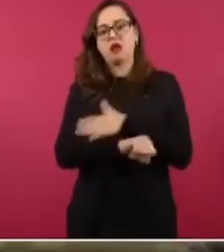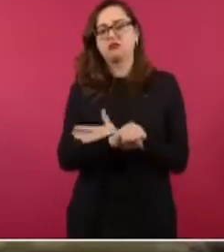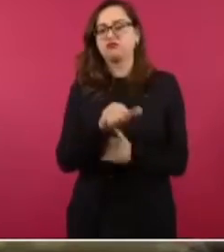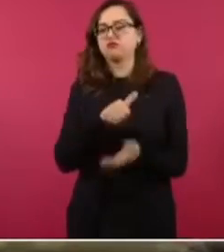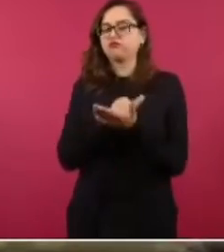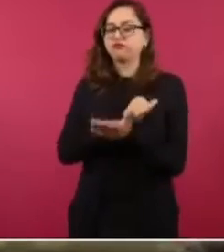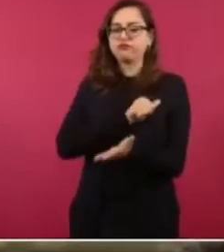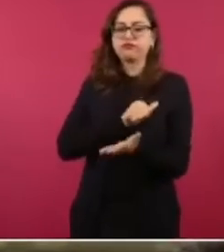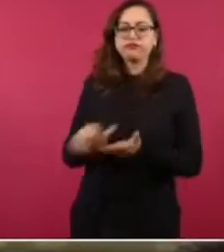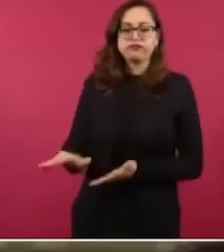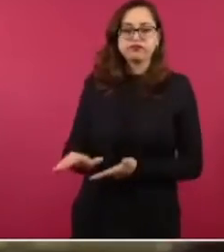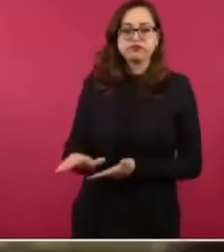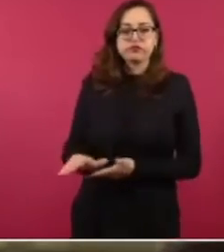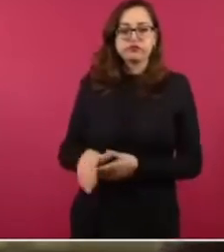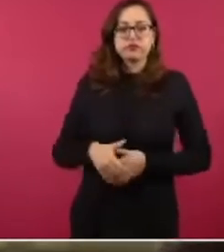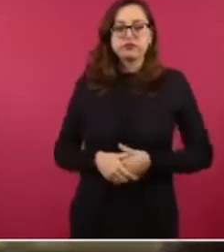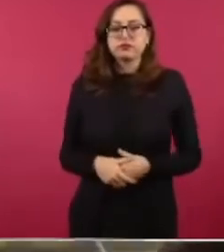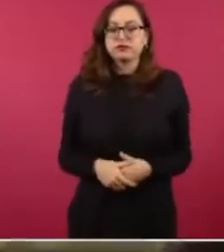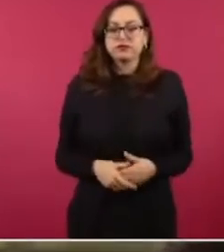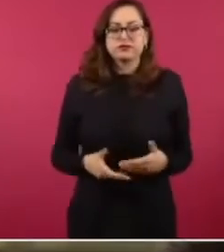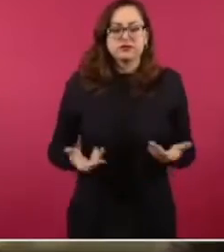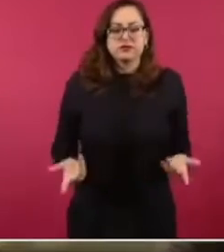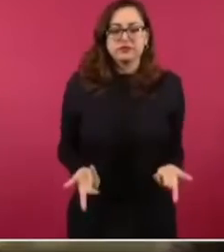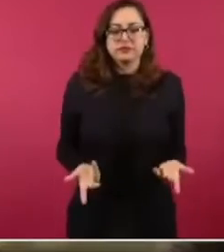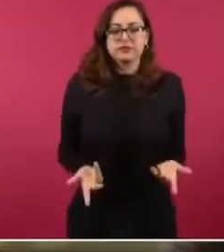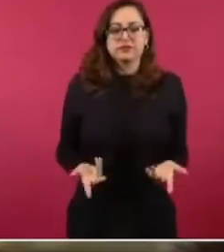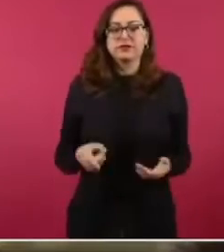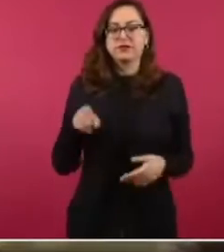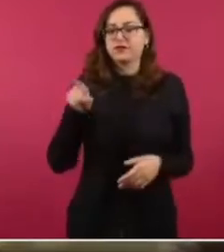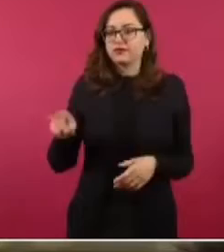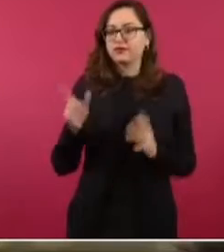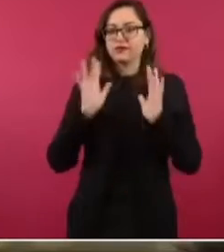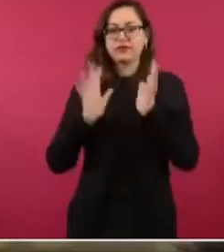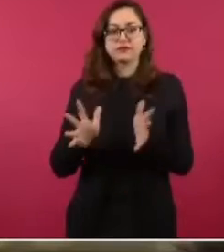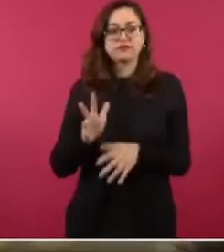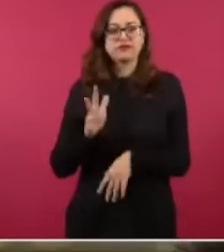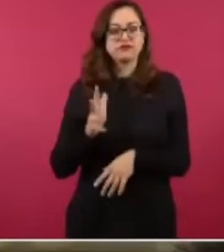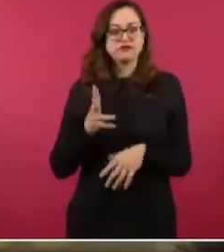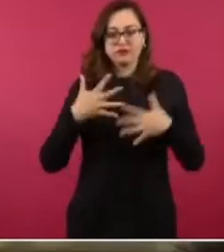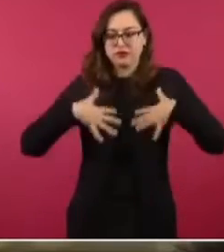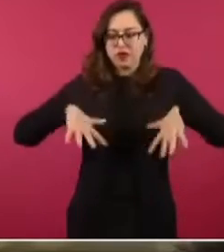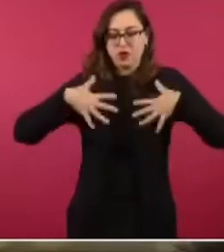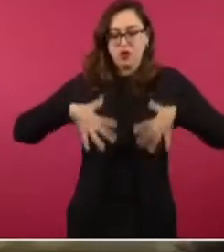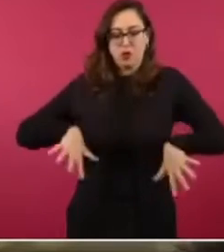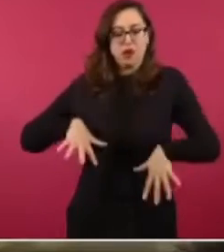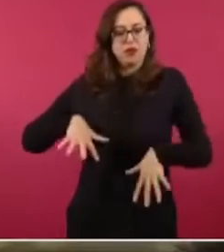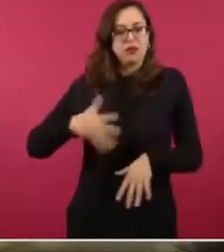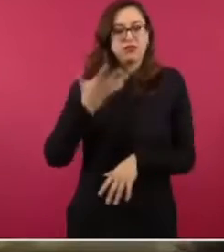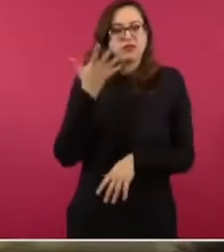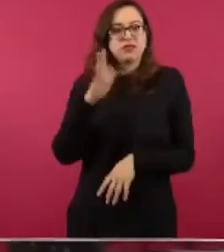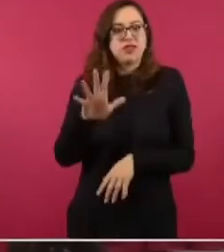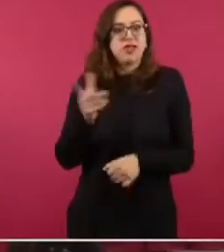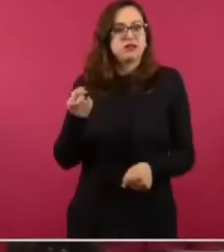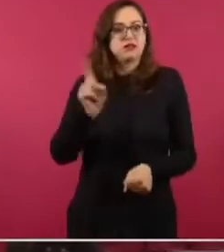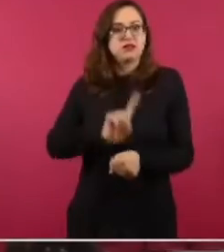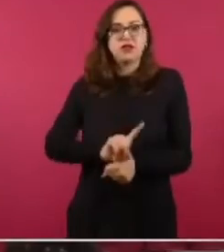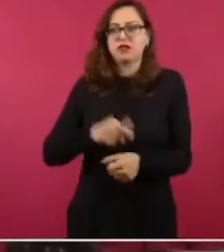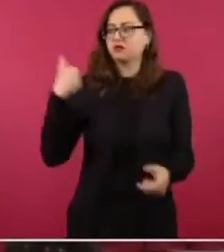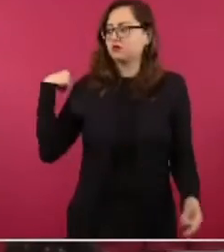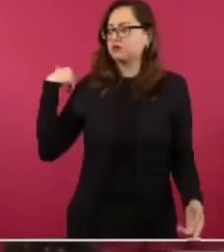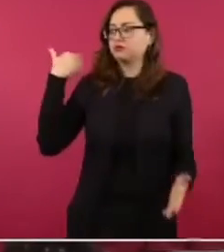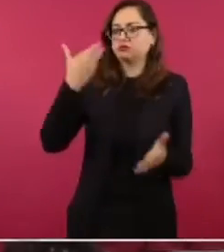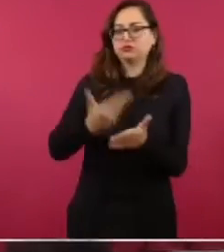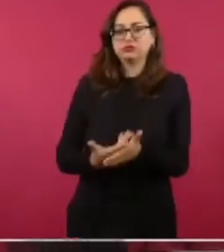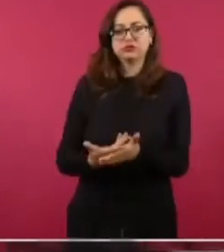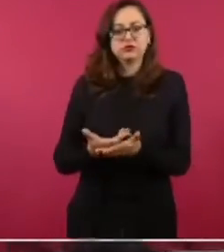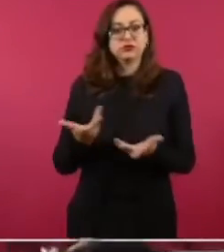y unos pants negros. Ellos continúan 8 o 10 días con esa misma ropa. Entonces llegan aquí a México, no quisieron